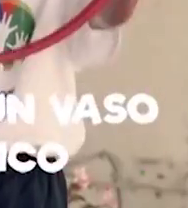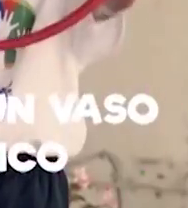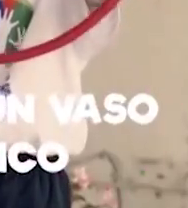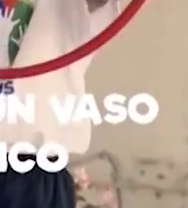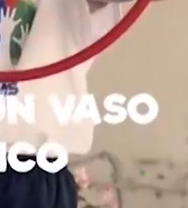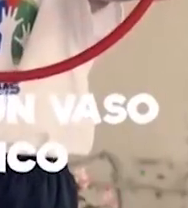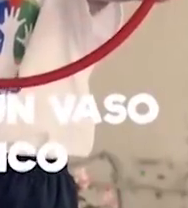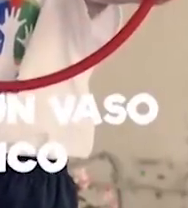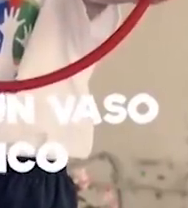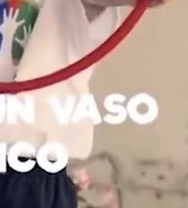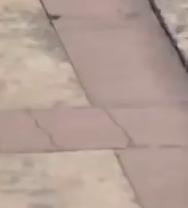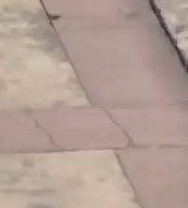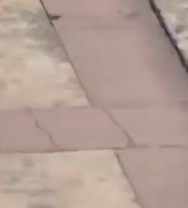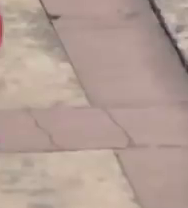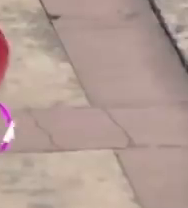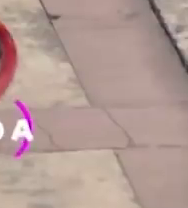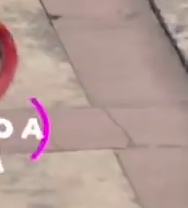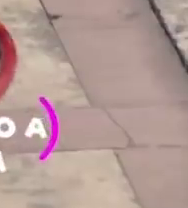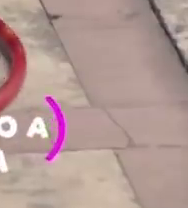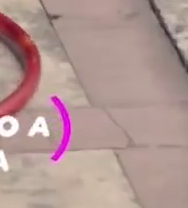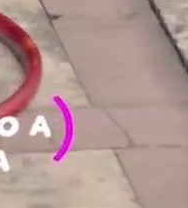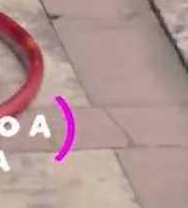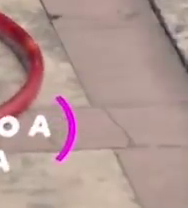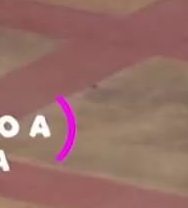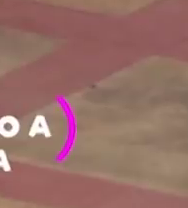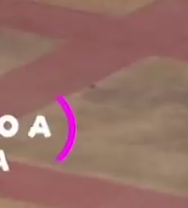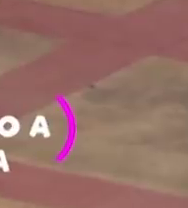¡Gracias! ¡Gracias!